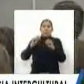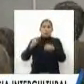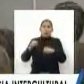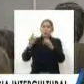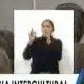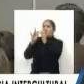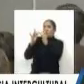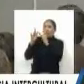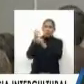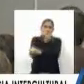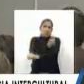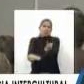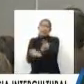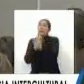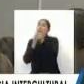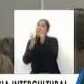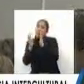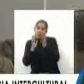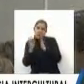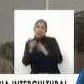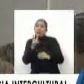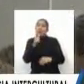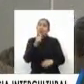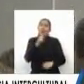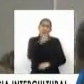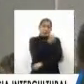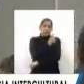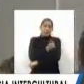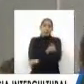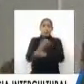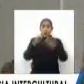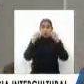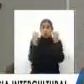contacto con las autoridades correspondientes del órgano electoral plurinacional, Alejandro.